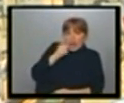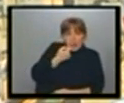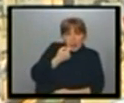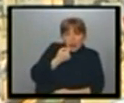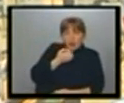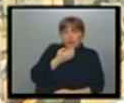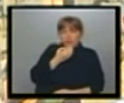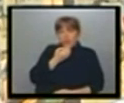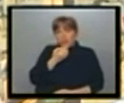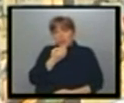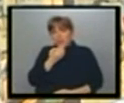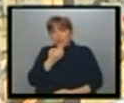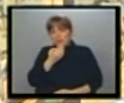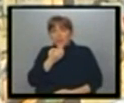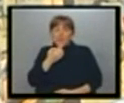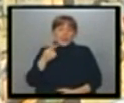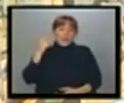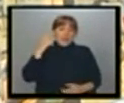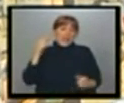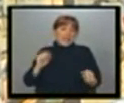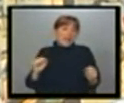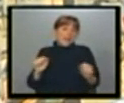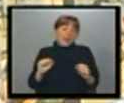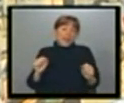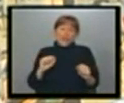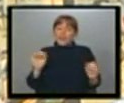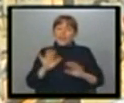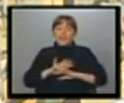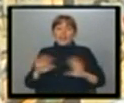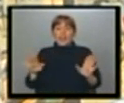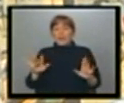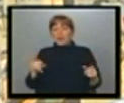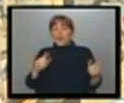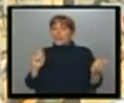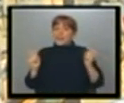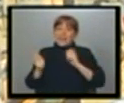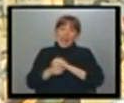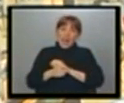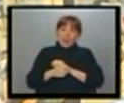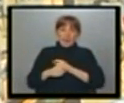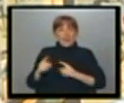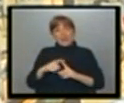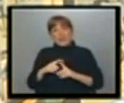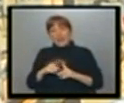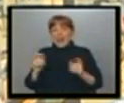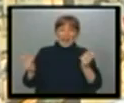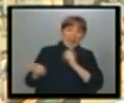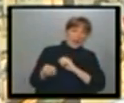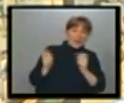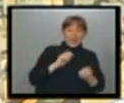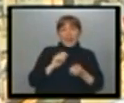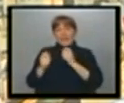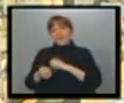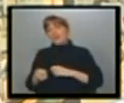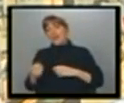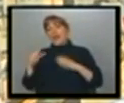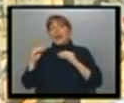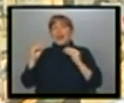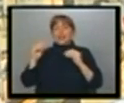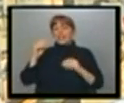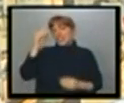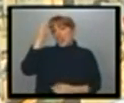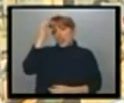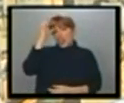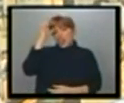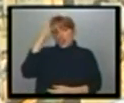yo pensé que ya este invierno se había ido, pero hoy tiene otras características. Va y viene la temperatura hacia la noche, 12 grados el promedio, el cielo